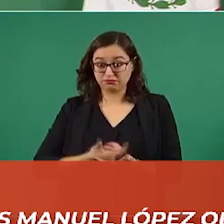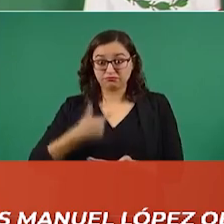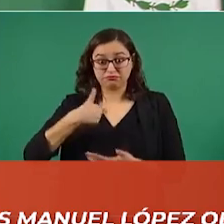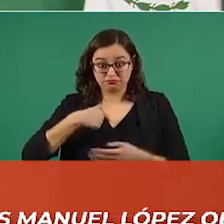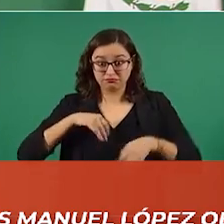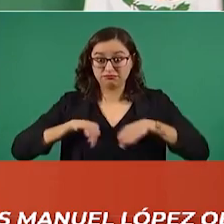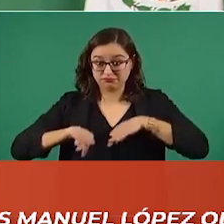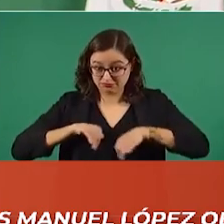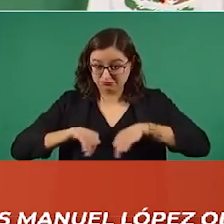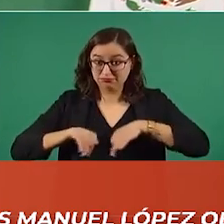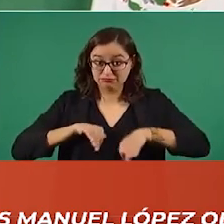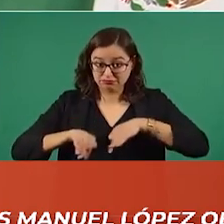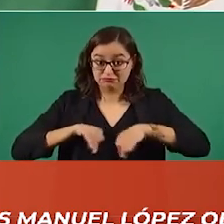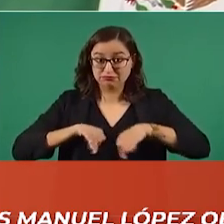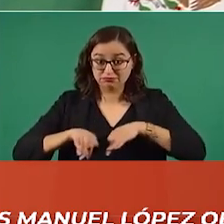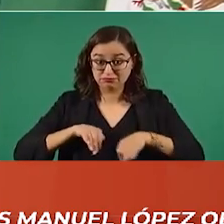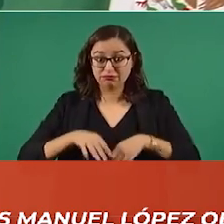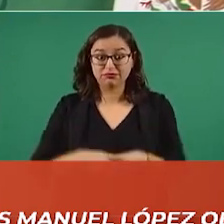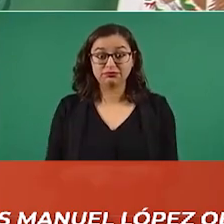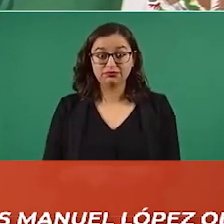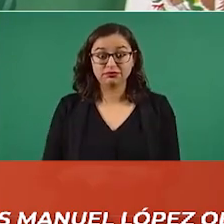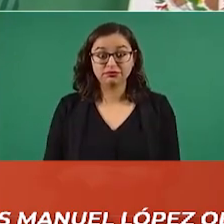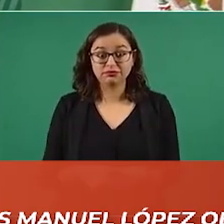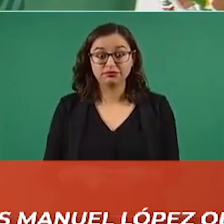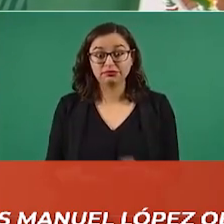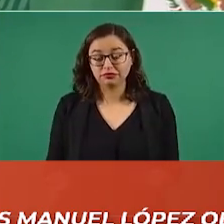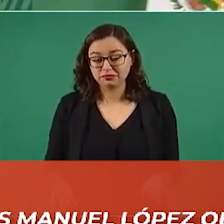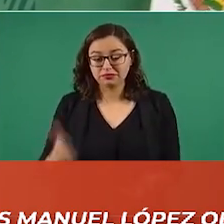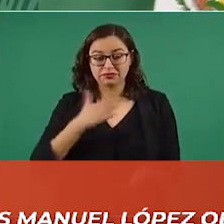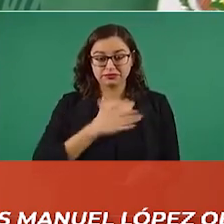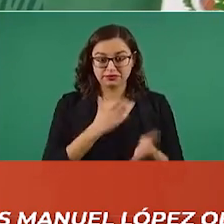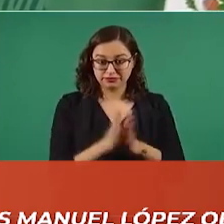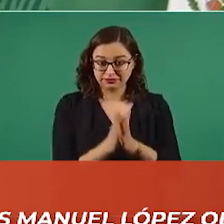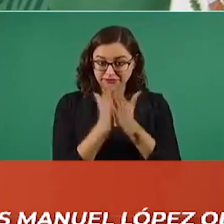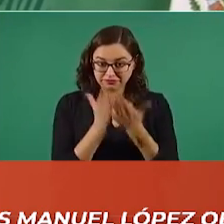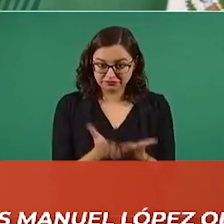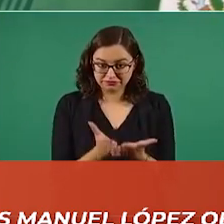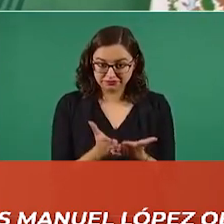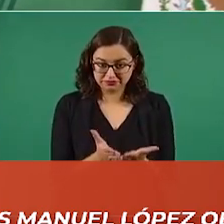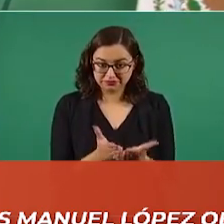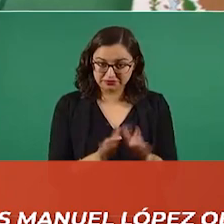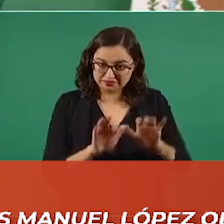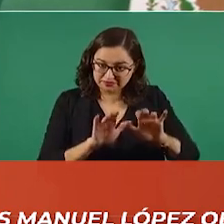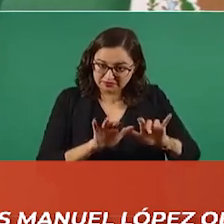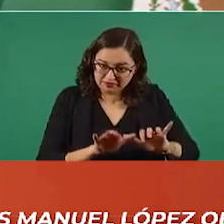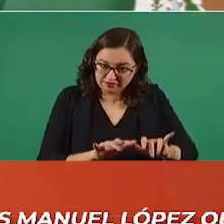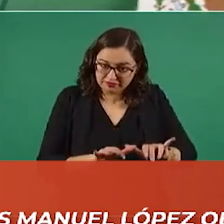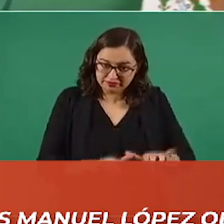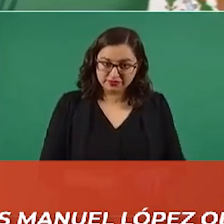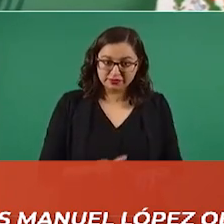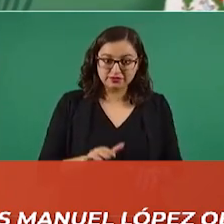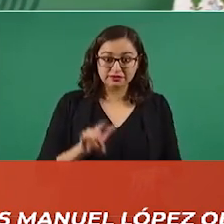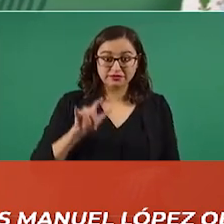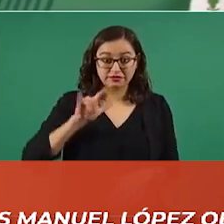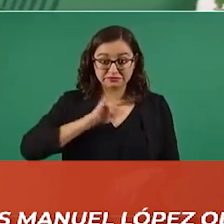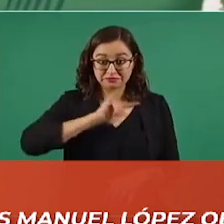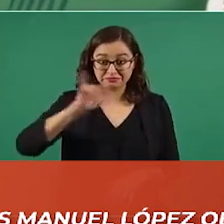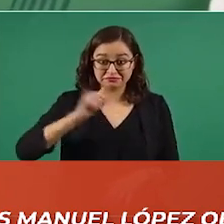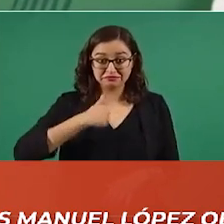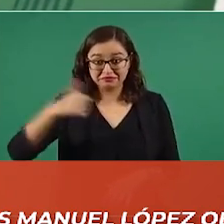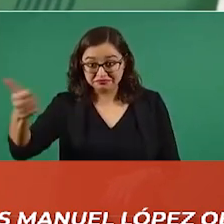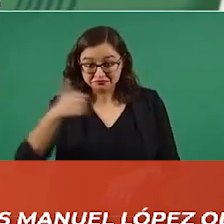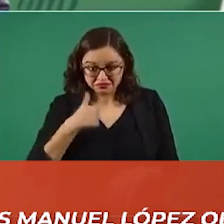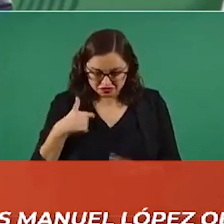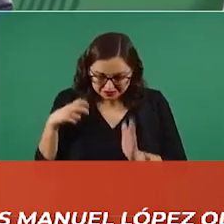Ahora que ya terminé el borrador del nuevo libro, en mis últimos vuelos, ahí